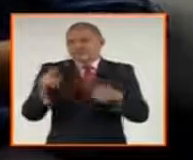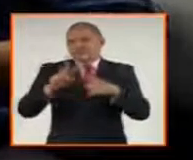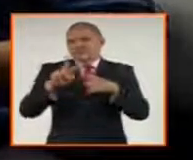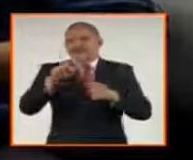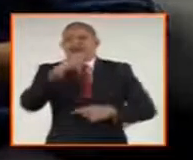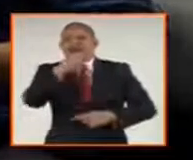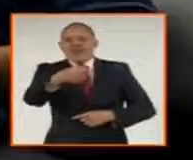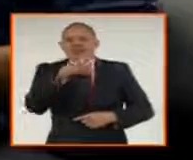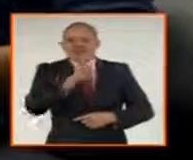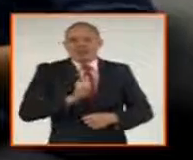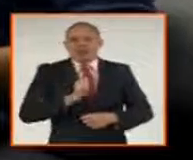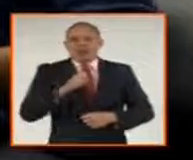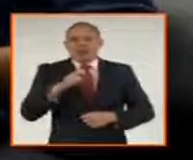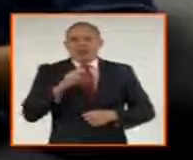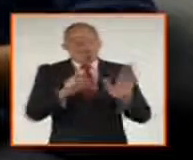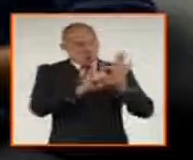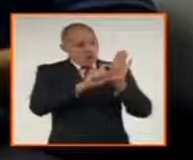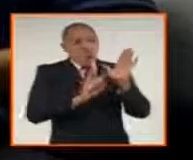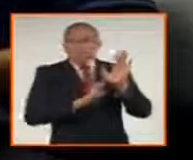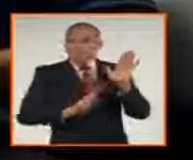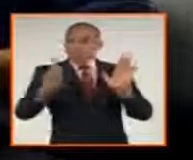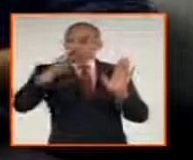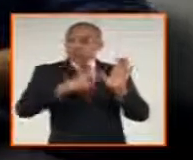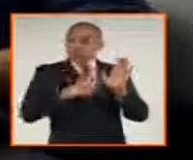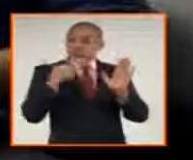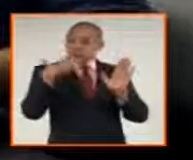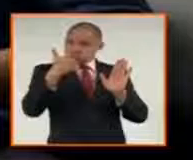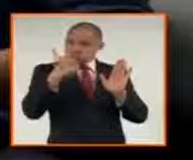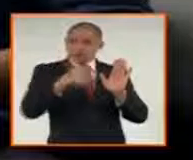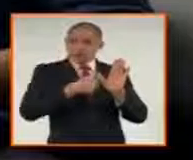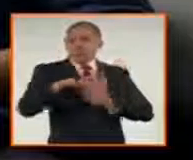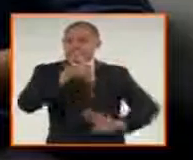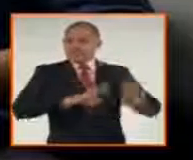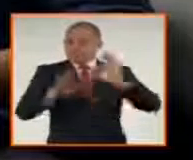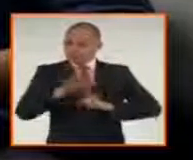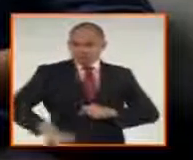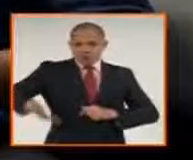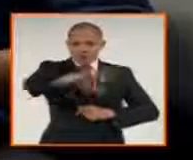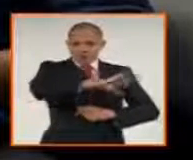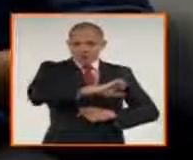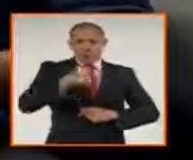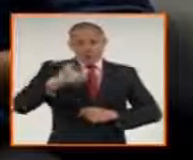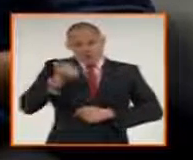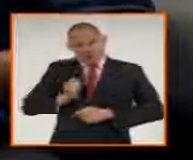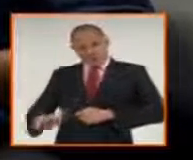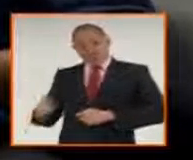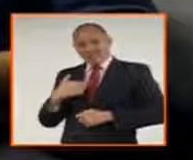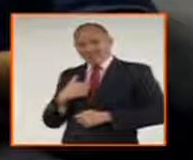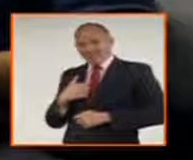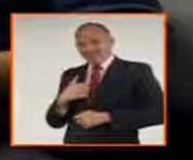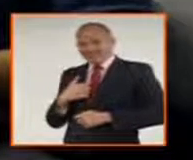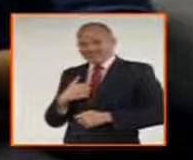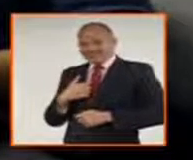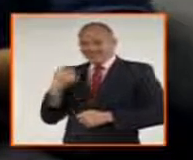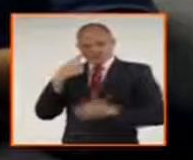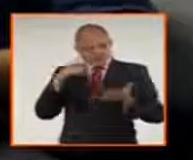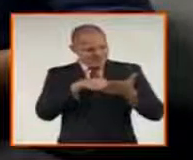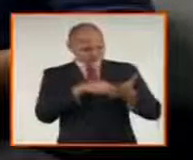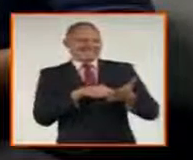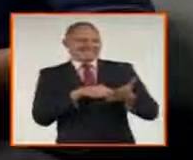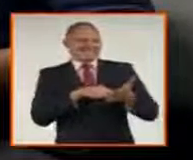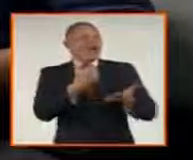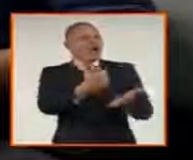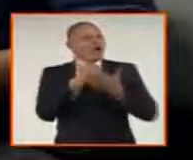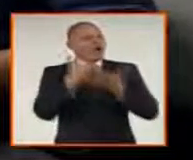mis derechos y los de todas las personas. Y como padre de un niño pequeño, siento que me exige y me brinda la posibilidad de ser un papá